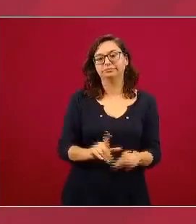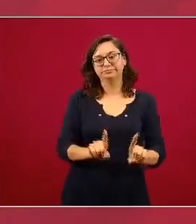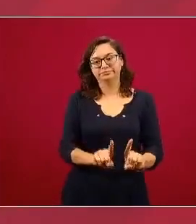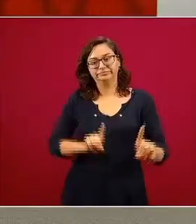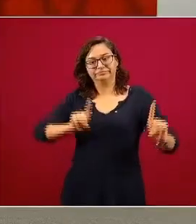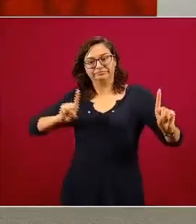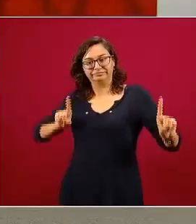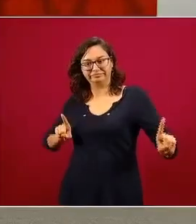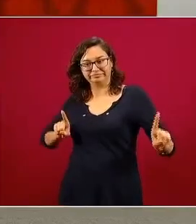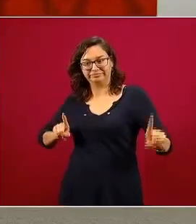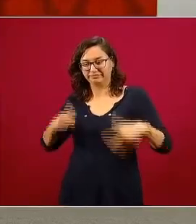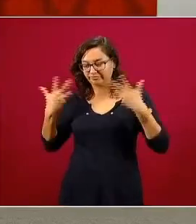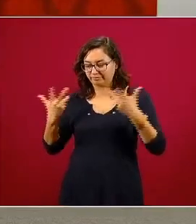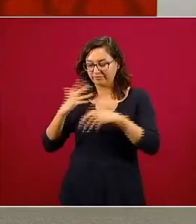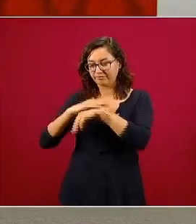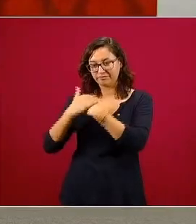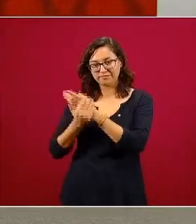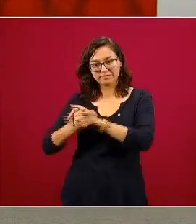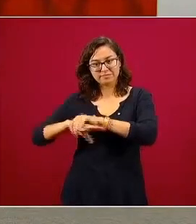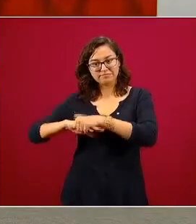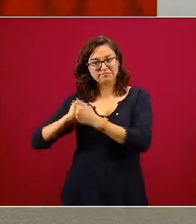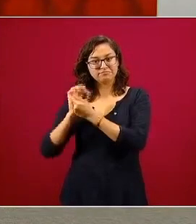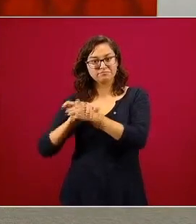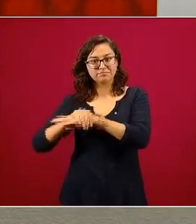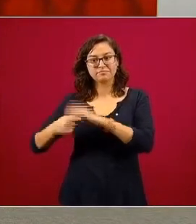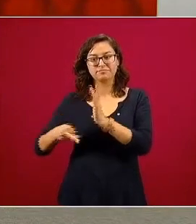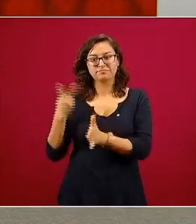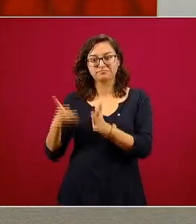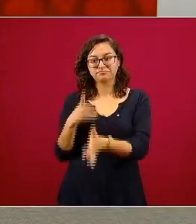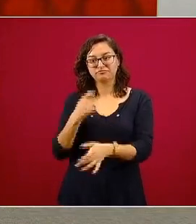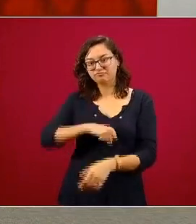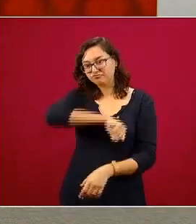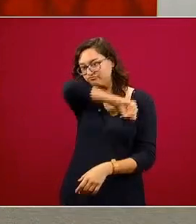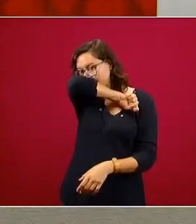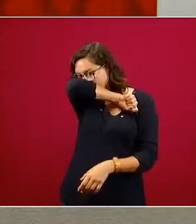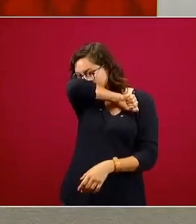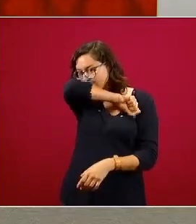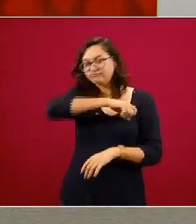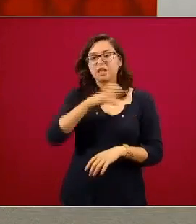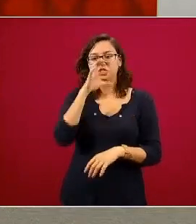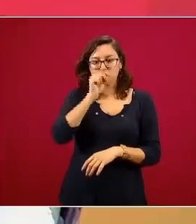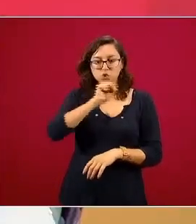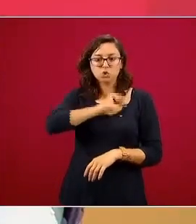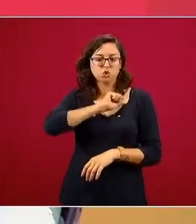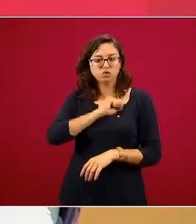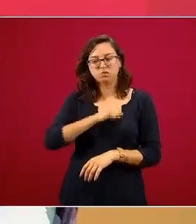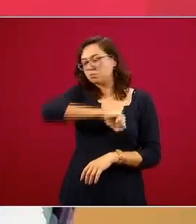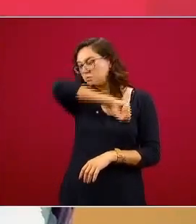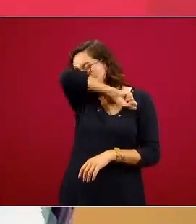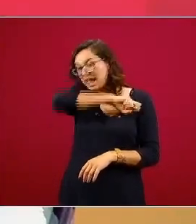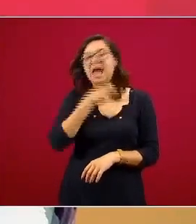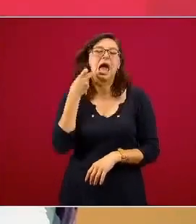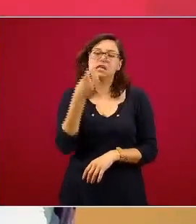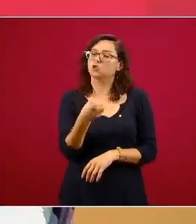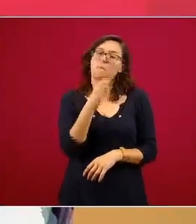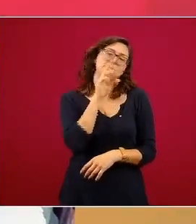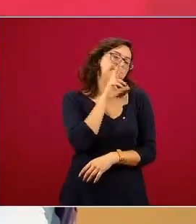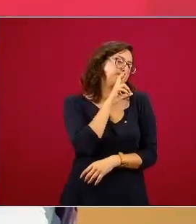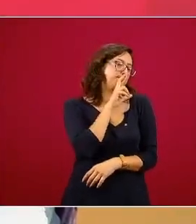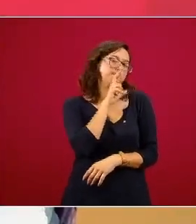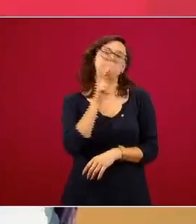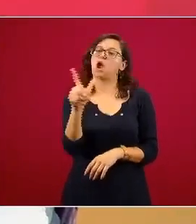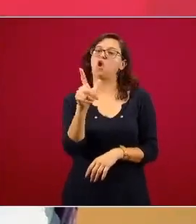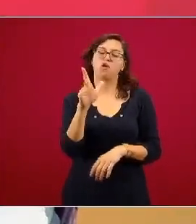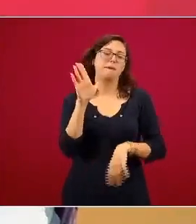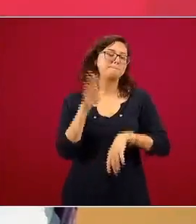el lavado constante de manos y el estornudo o el toser de etiqueta. Eso es realmente lo que aporta mucha